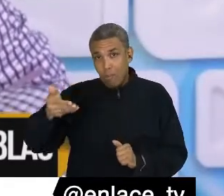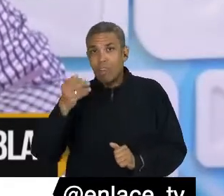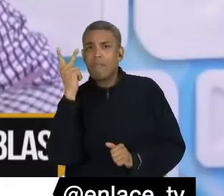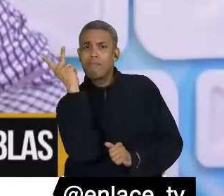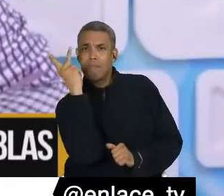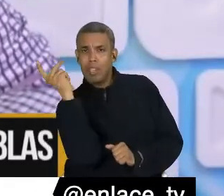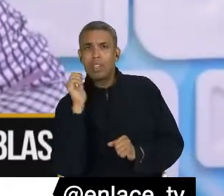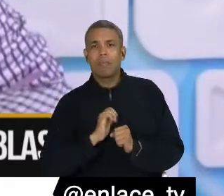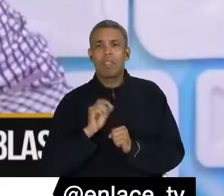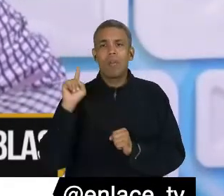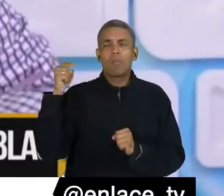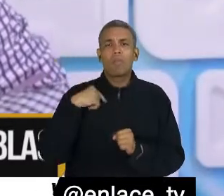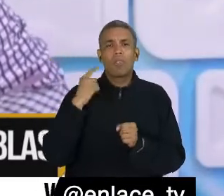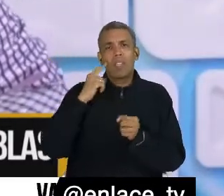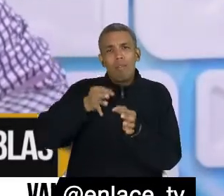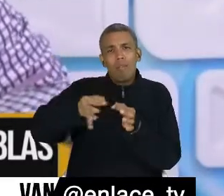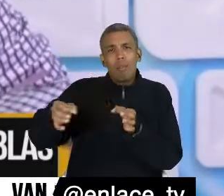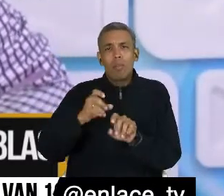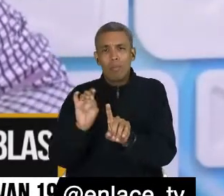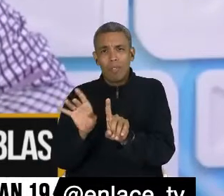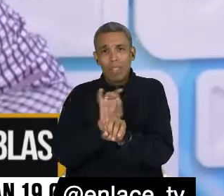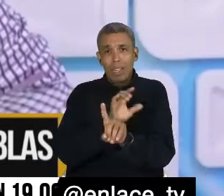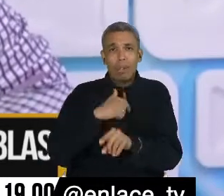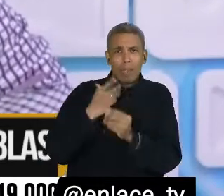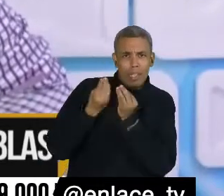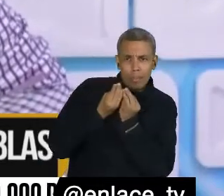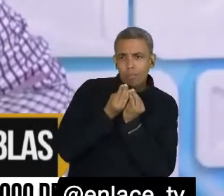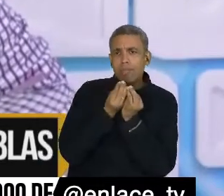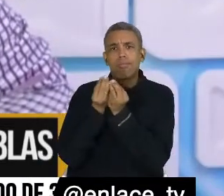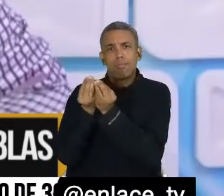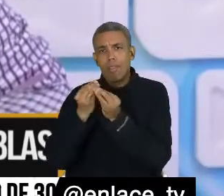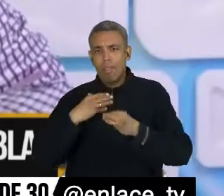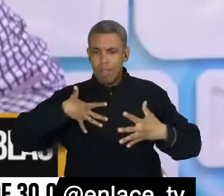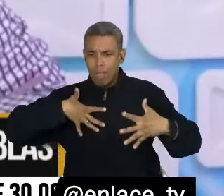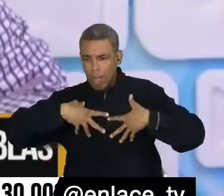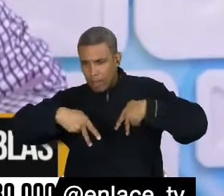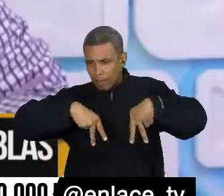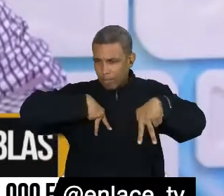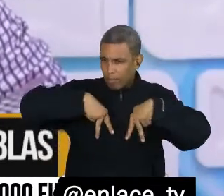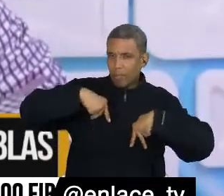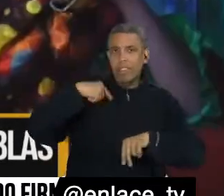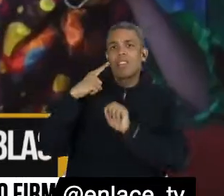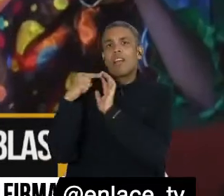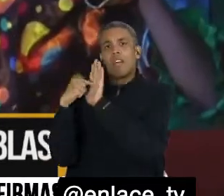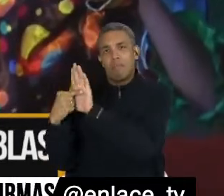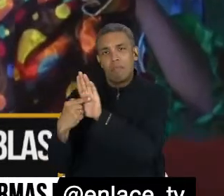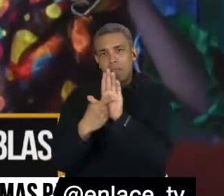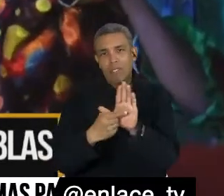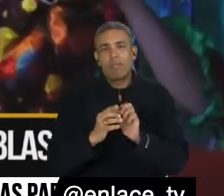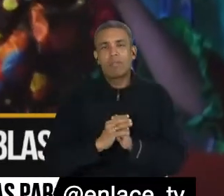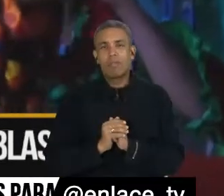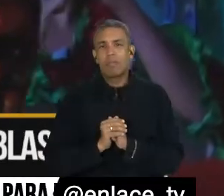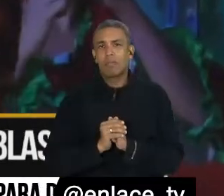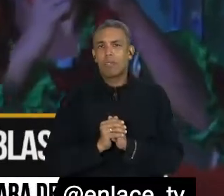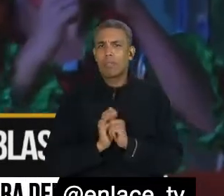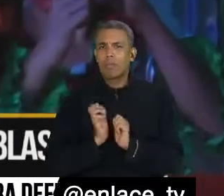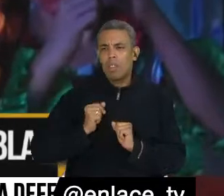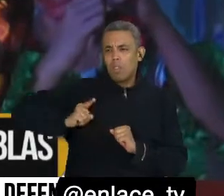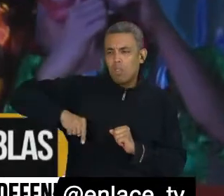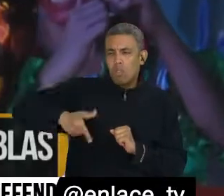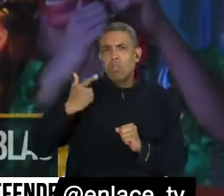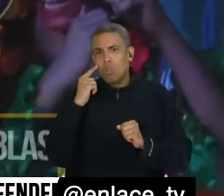el corregimiento El Llanito, con ese afán de compartir el arte y la cultura con toda la ciudad. La Escuela de Artes Las Tablas está ubicada en el